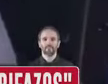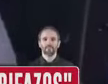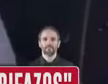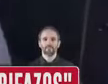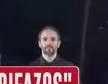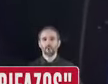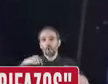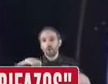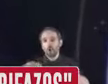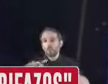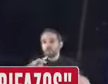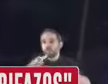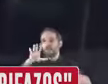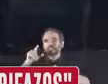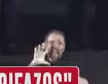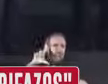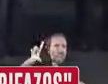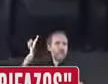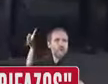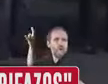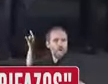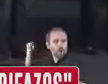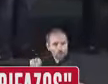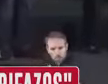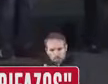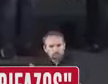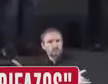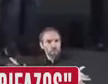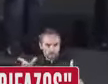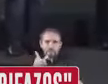hoy parece un sueño malo y lejano pero yo quiero retornar